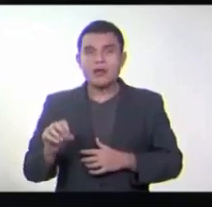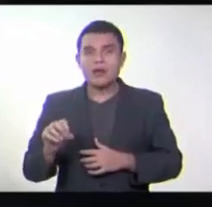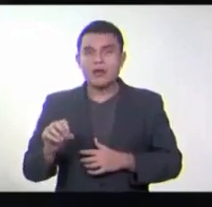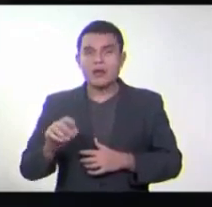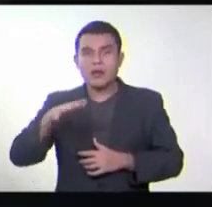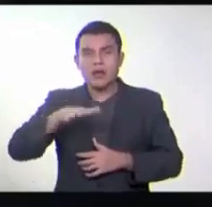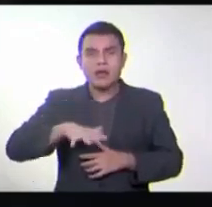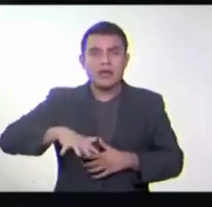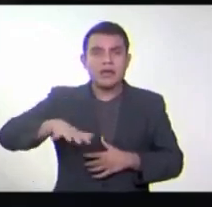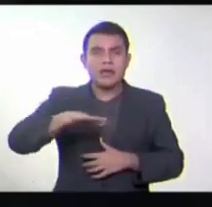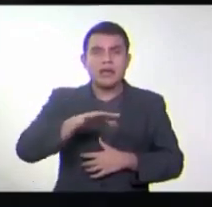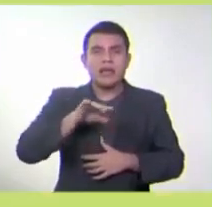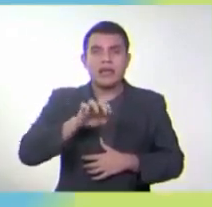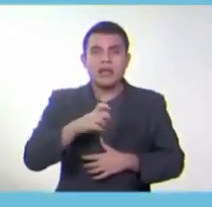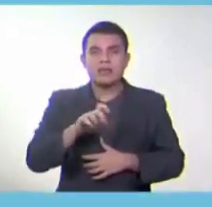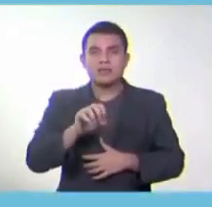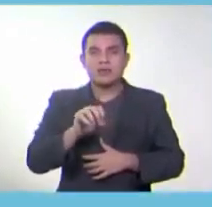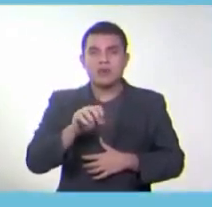un exoplaneta.